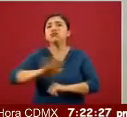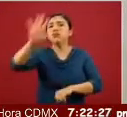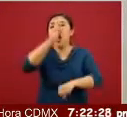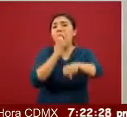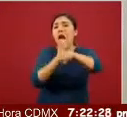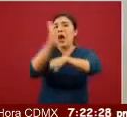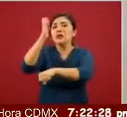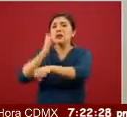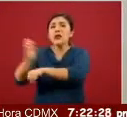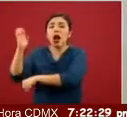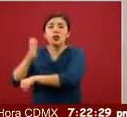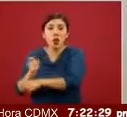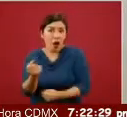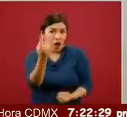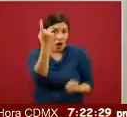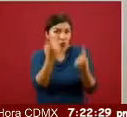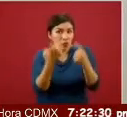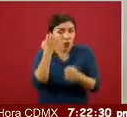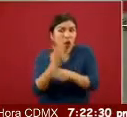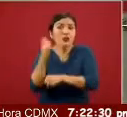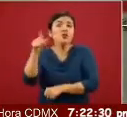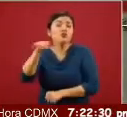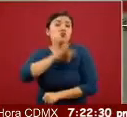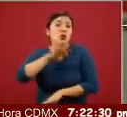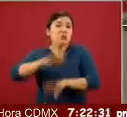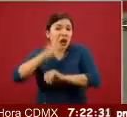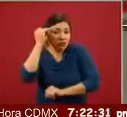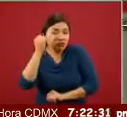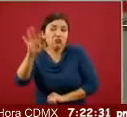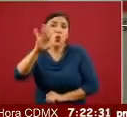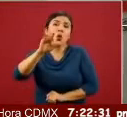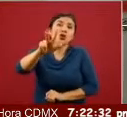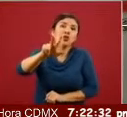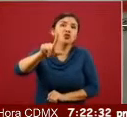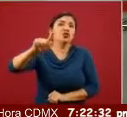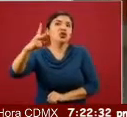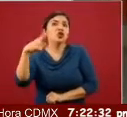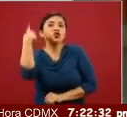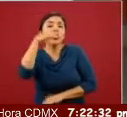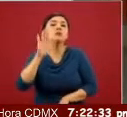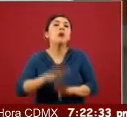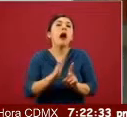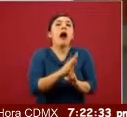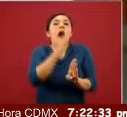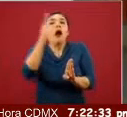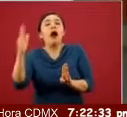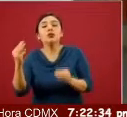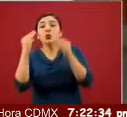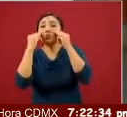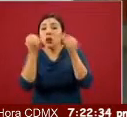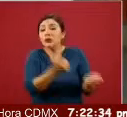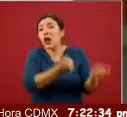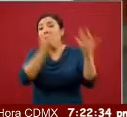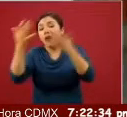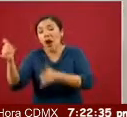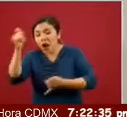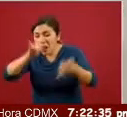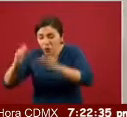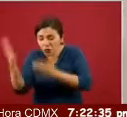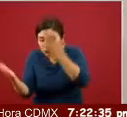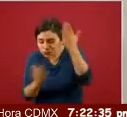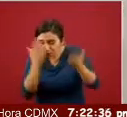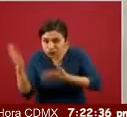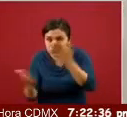en algunos estados esto podría tardar 48 o 72 horas más en que la muestra llegara de la unidad a